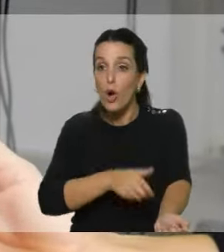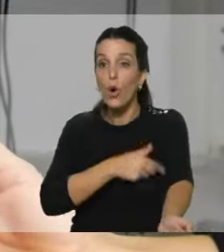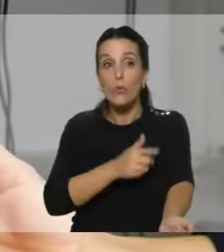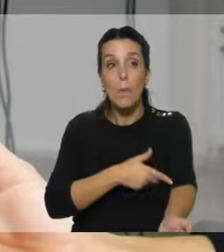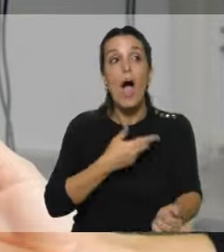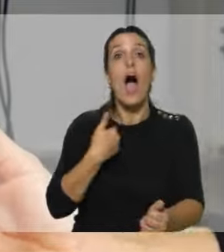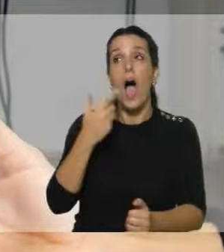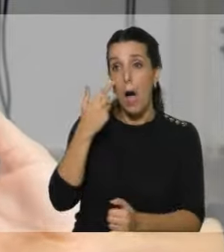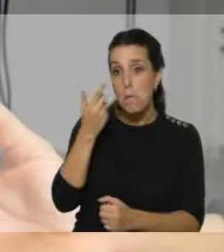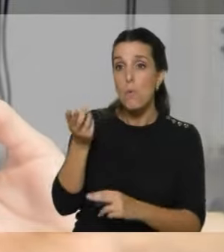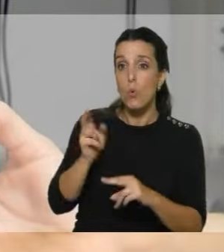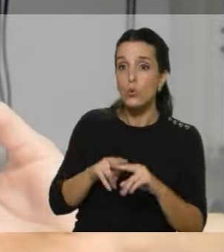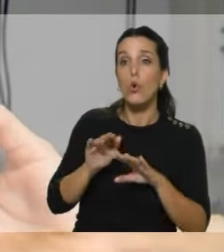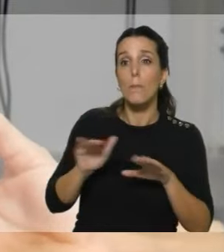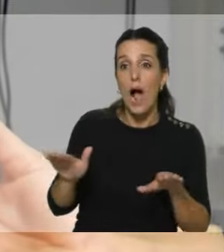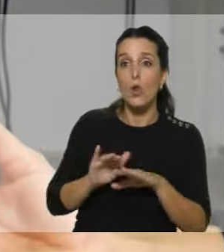tipo.